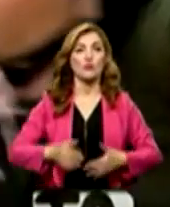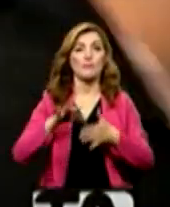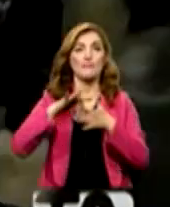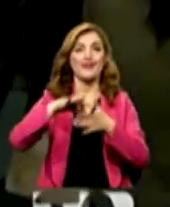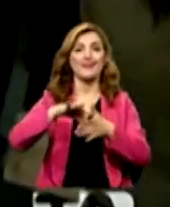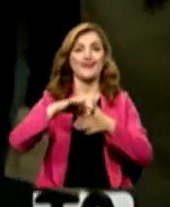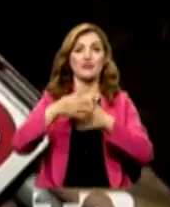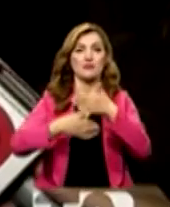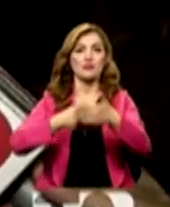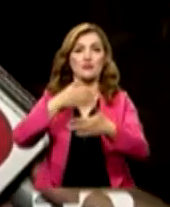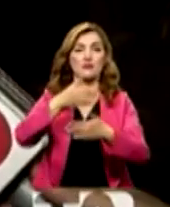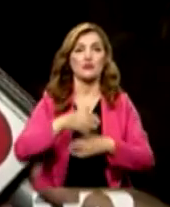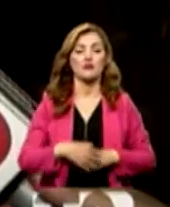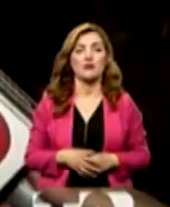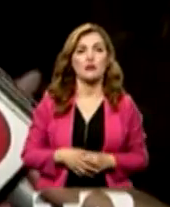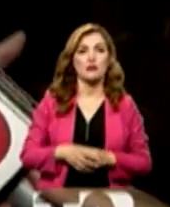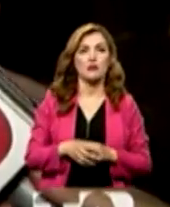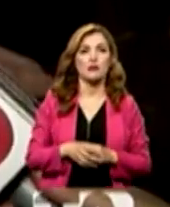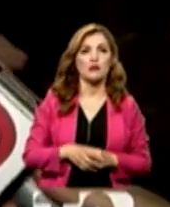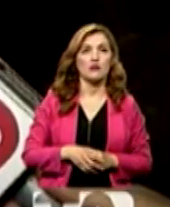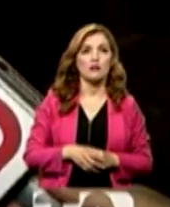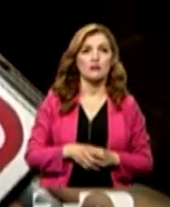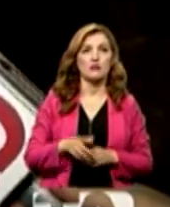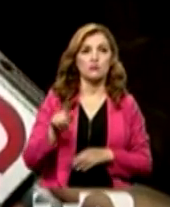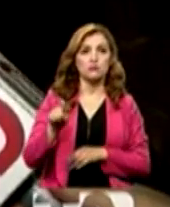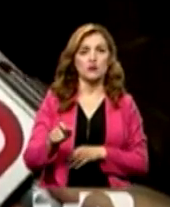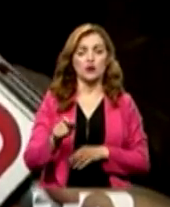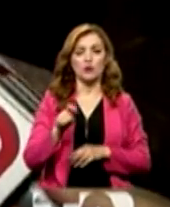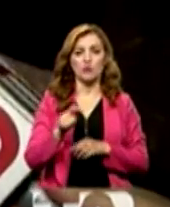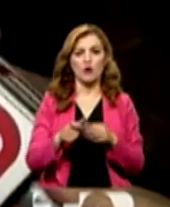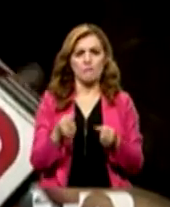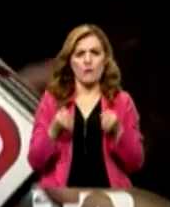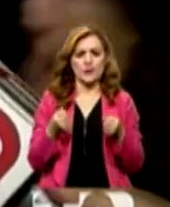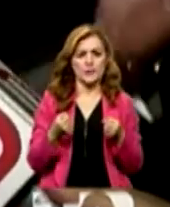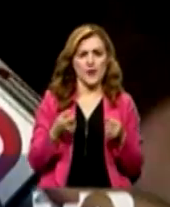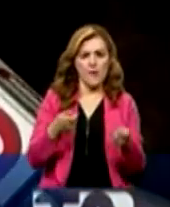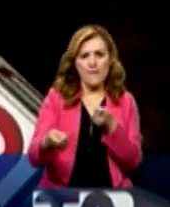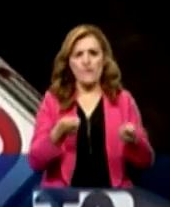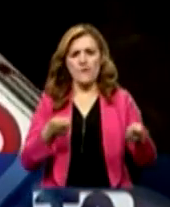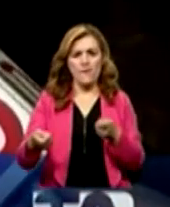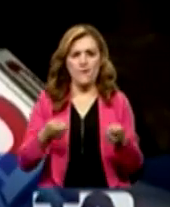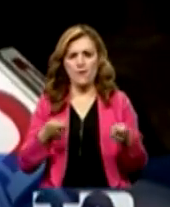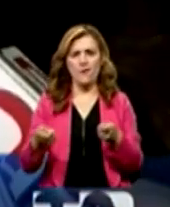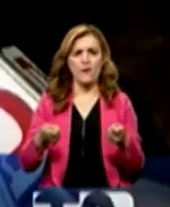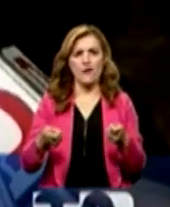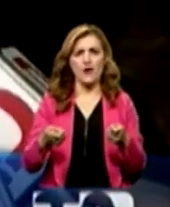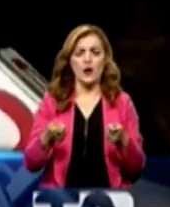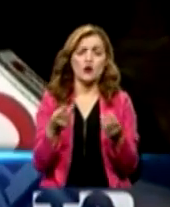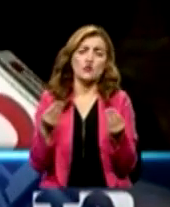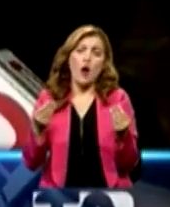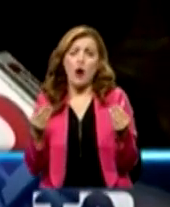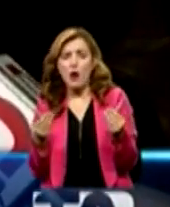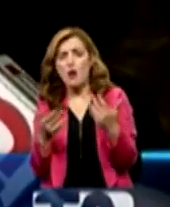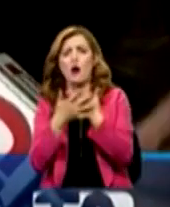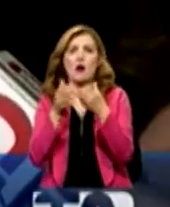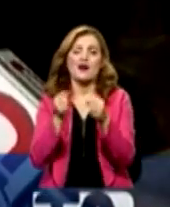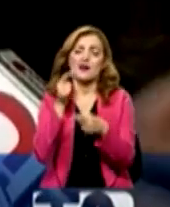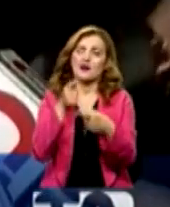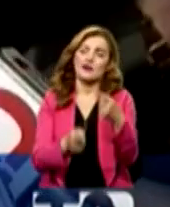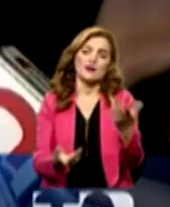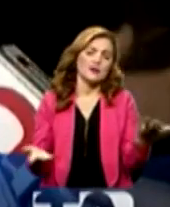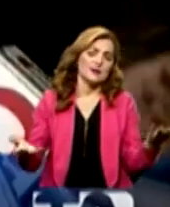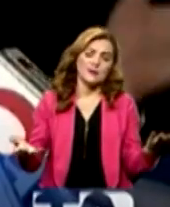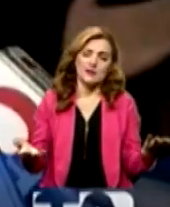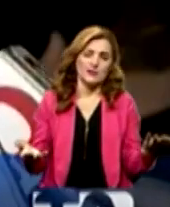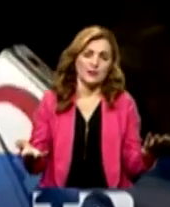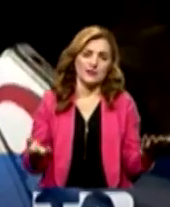pendiente su proceso. Necesariamente tienen que hacer el uso progresivo de la fuerza. No se puede hacer una requisa en las cárceles del Ecuador simple y